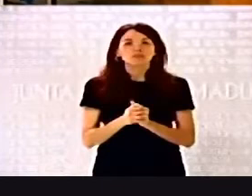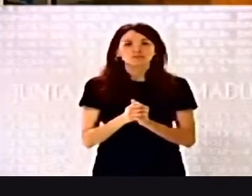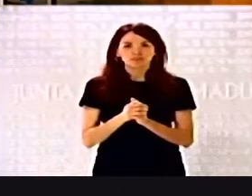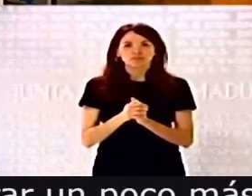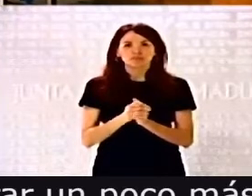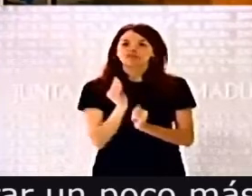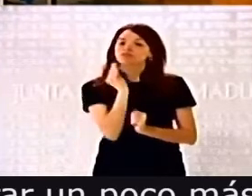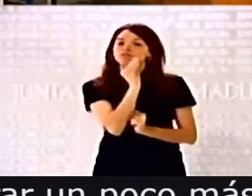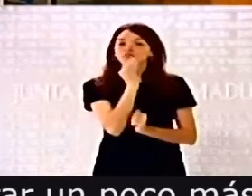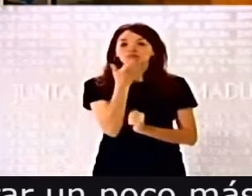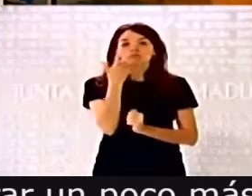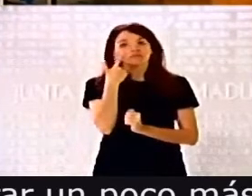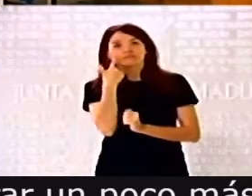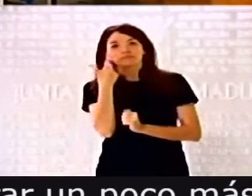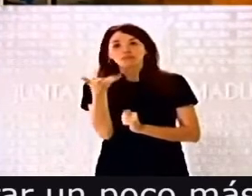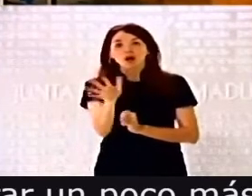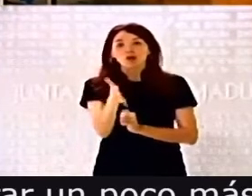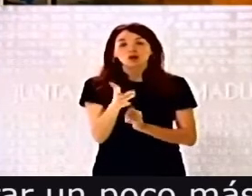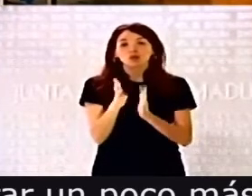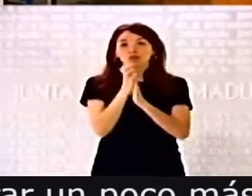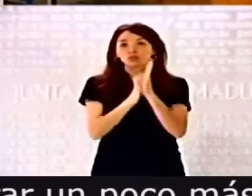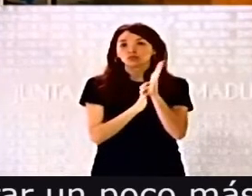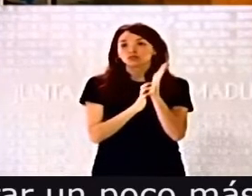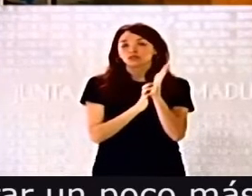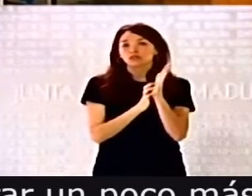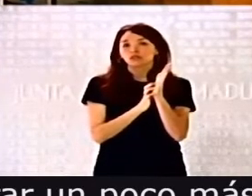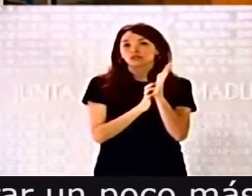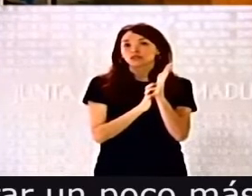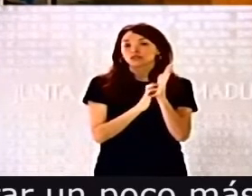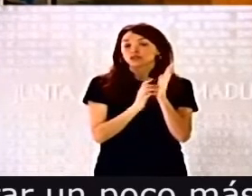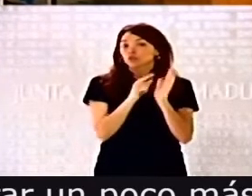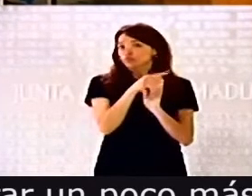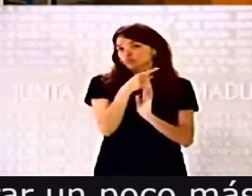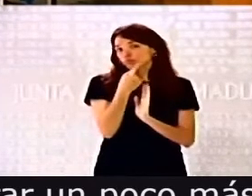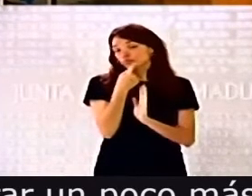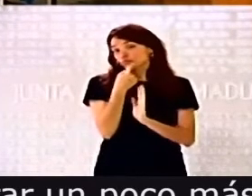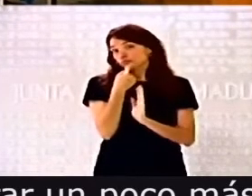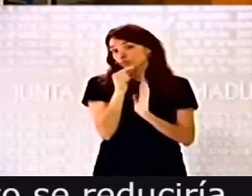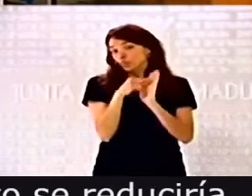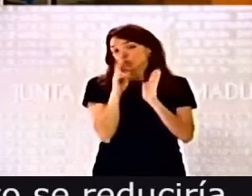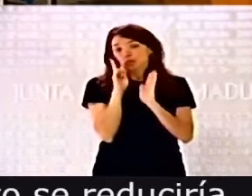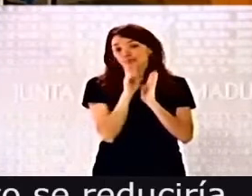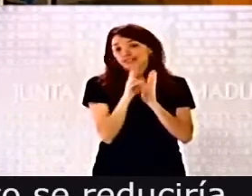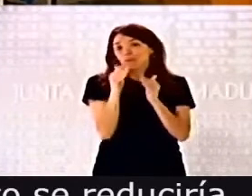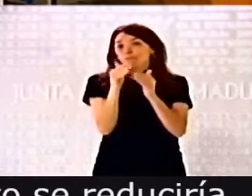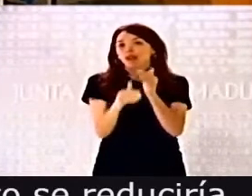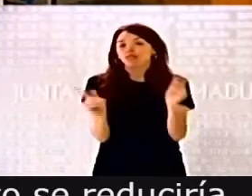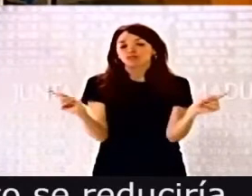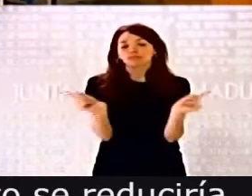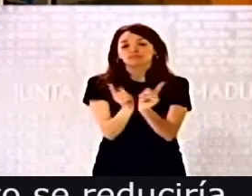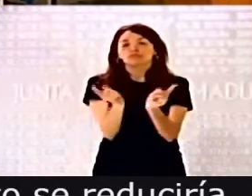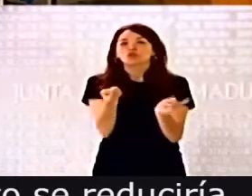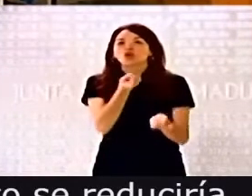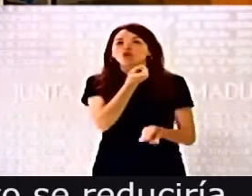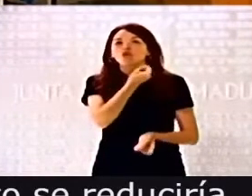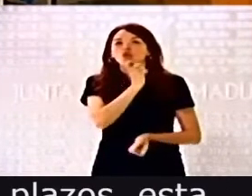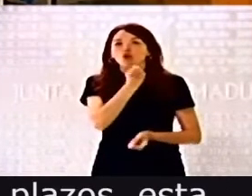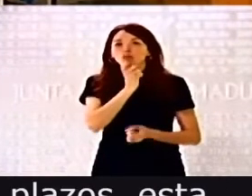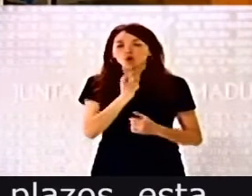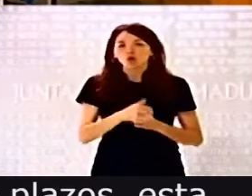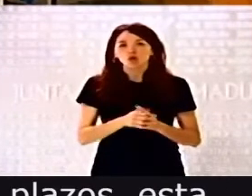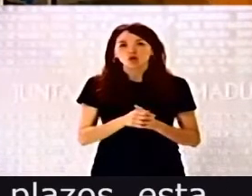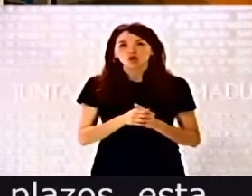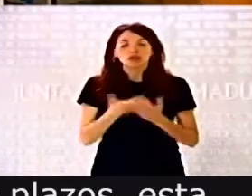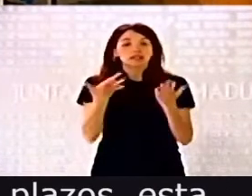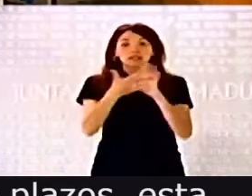¿cuánto se reduciría aproximadamente, desde su conocimiento, estos plazos, esta reducción de la burocracia?